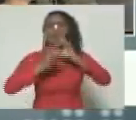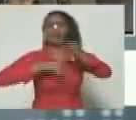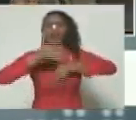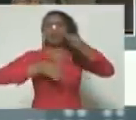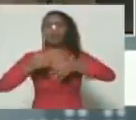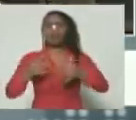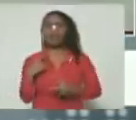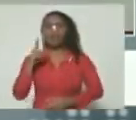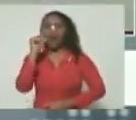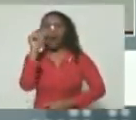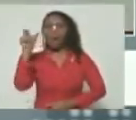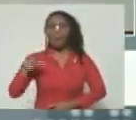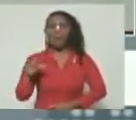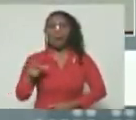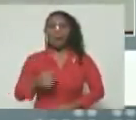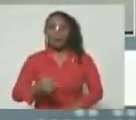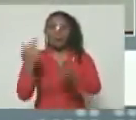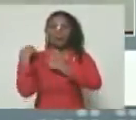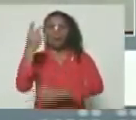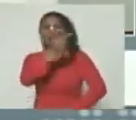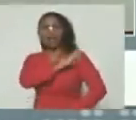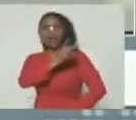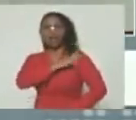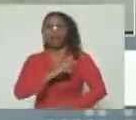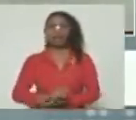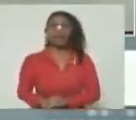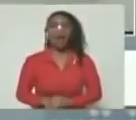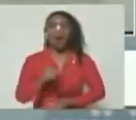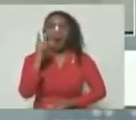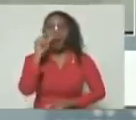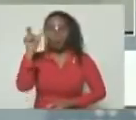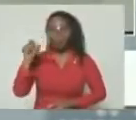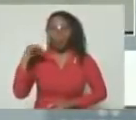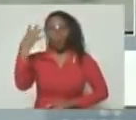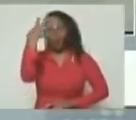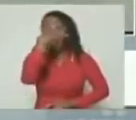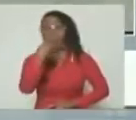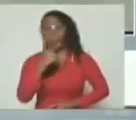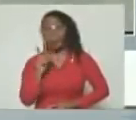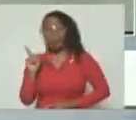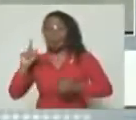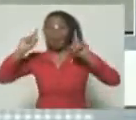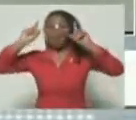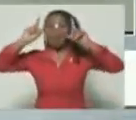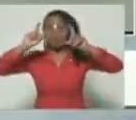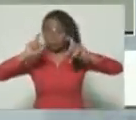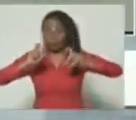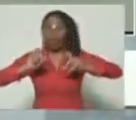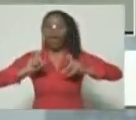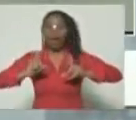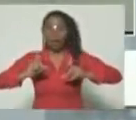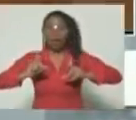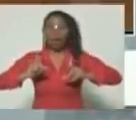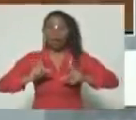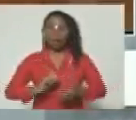comisario Douglas Rico, comisario jefe, Douglas Rico, un joven, el profesional,